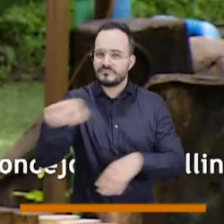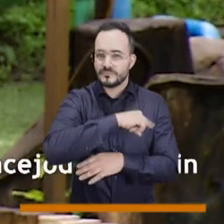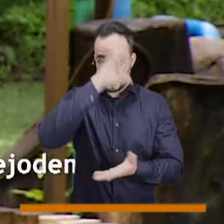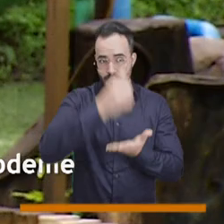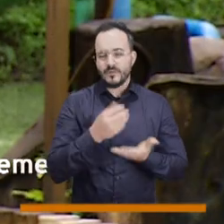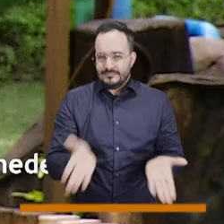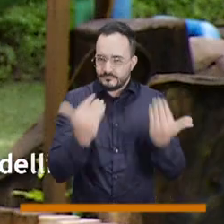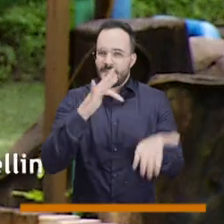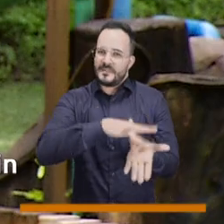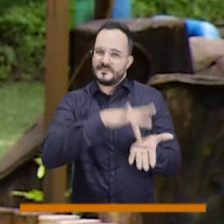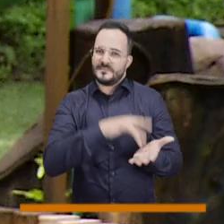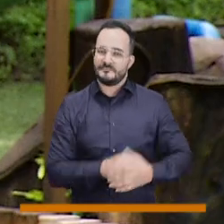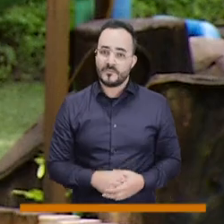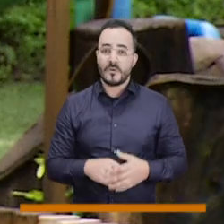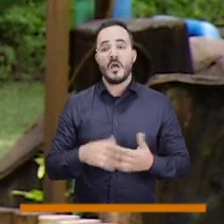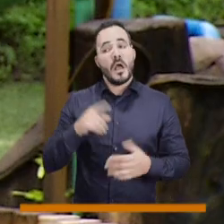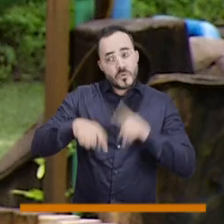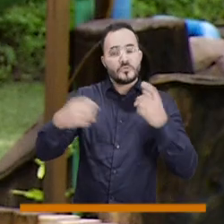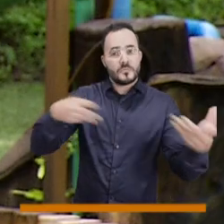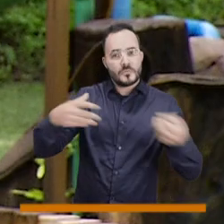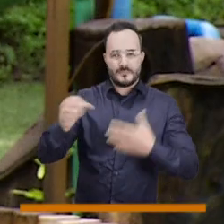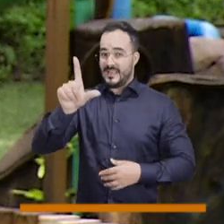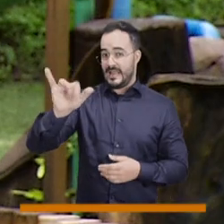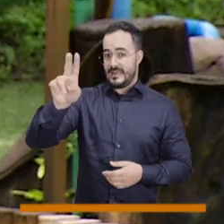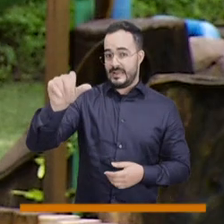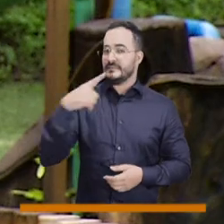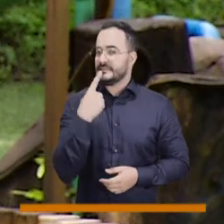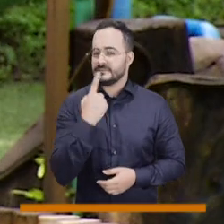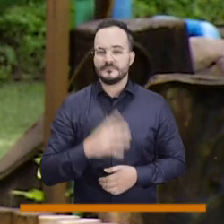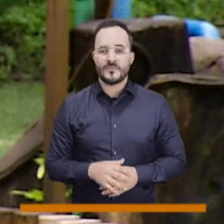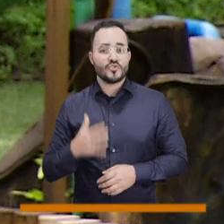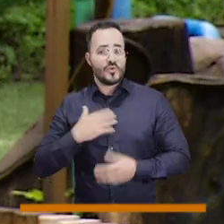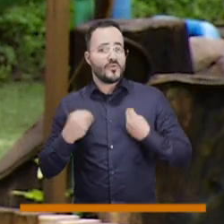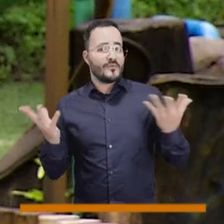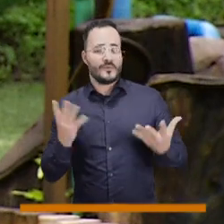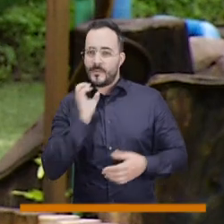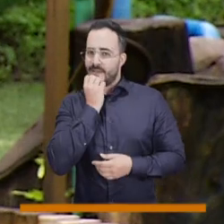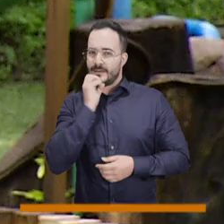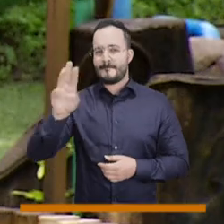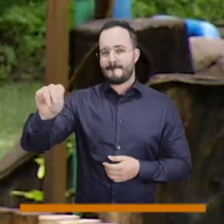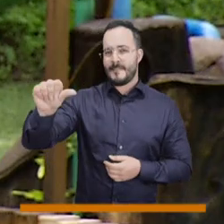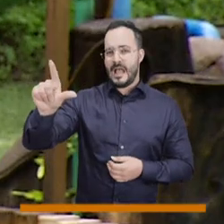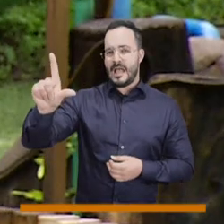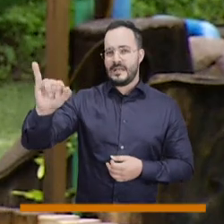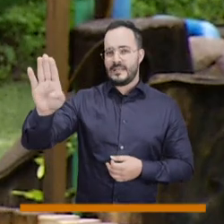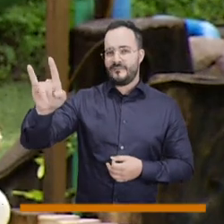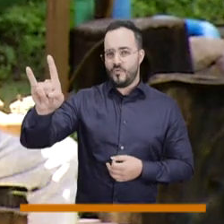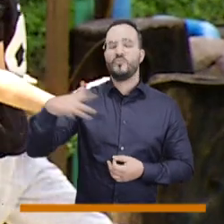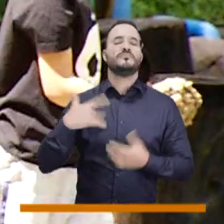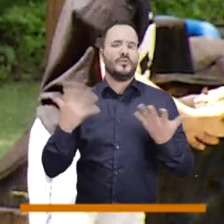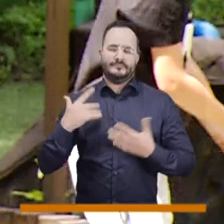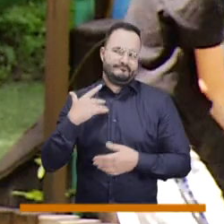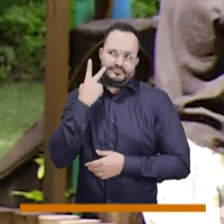opinión. Tenemos una encuesta que ya está rodando, los invitamos a que la contesten, pero también nos dejan sus mensajes. Nos dice por acá Lina Restrepo: yo vivo en el sector